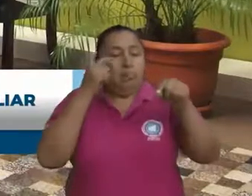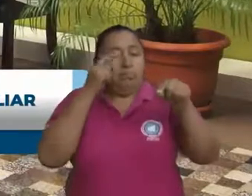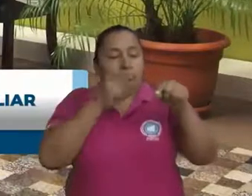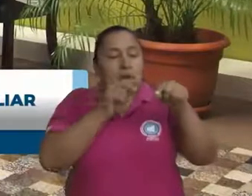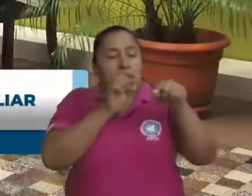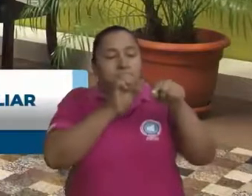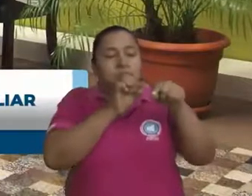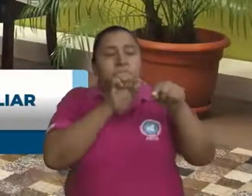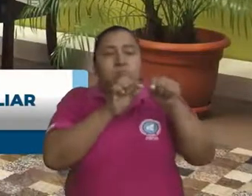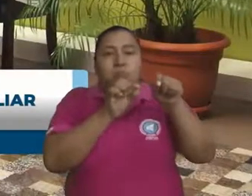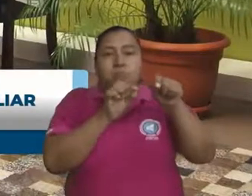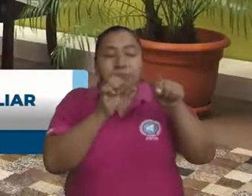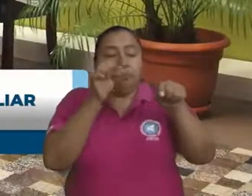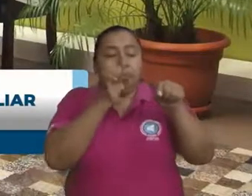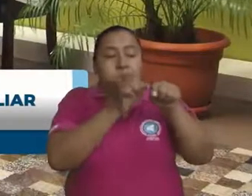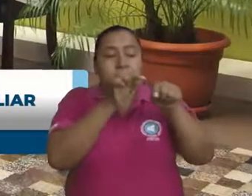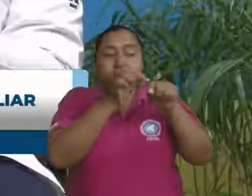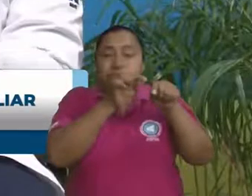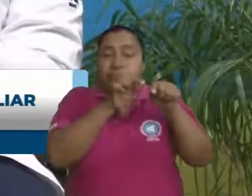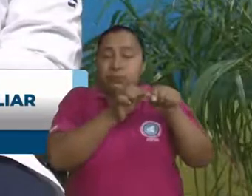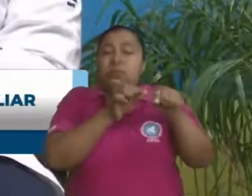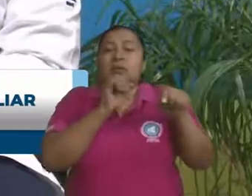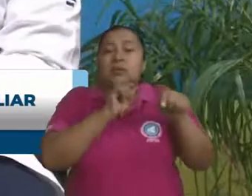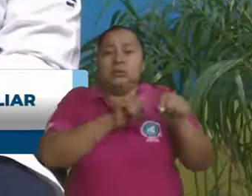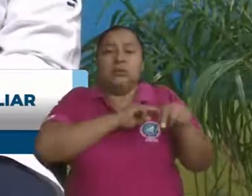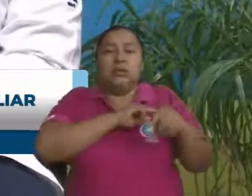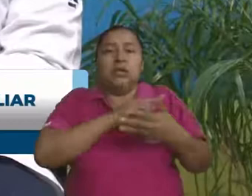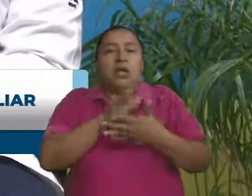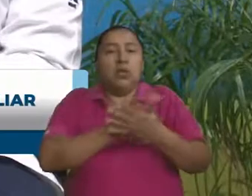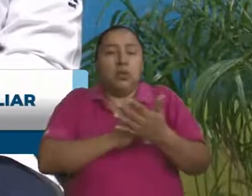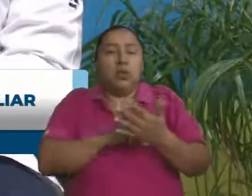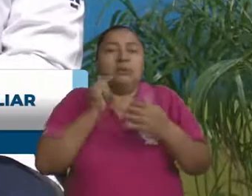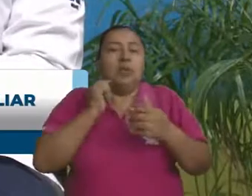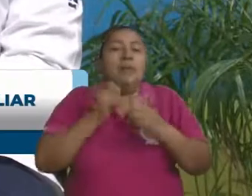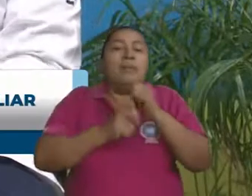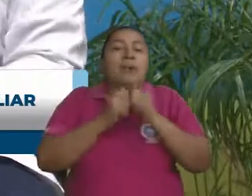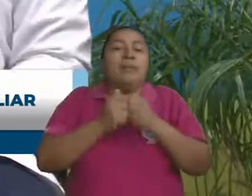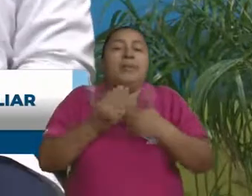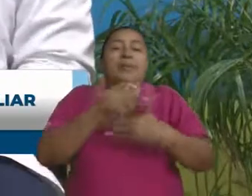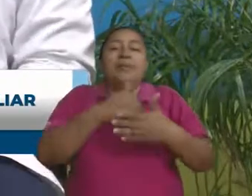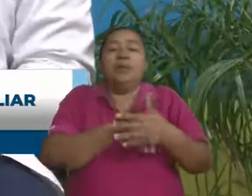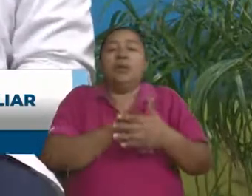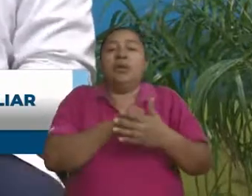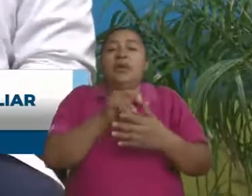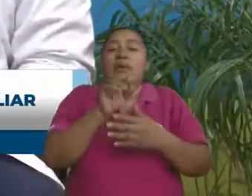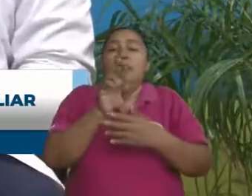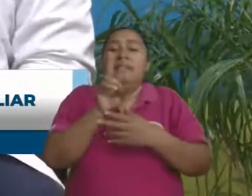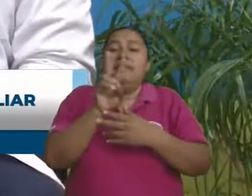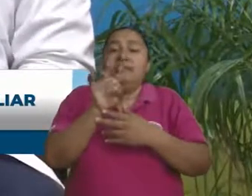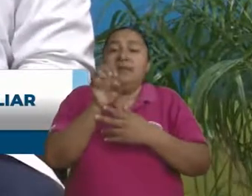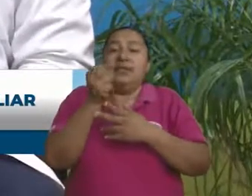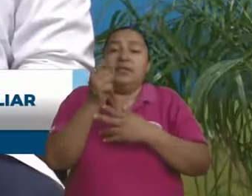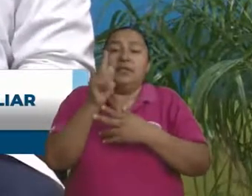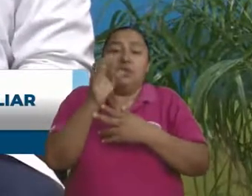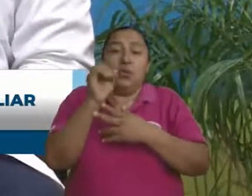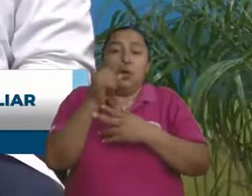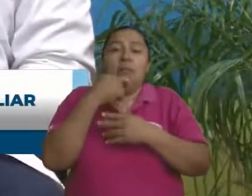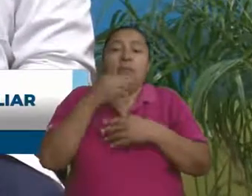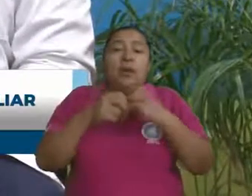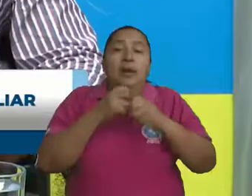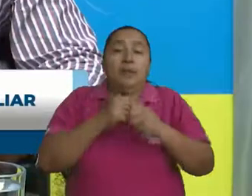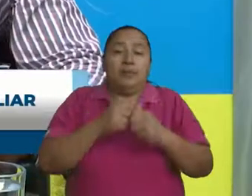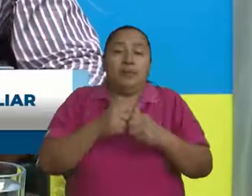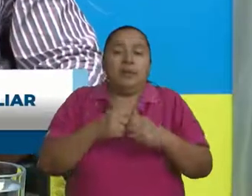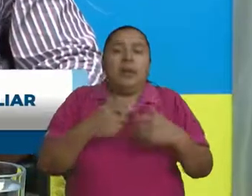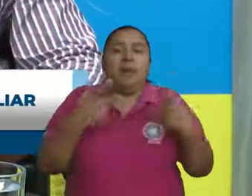vesícula biliar o algunas alteraciones que se producen dentro de la vesícula relacionadas con las piedras. Y ahora,